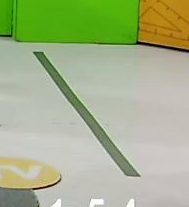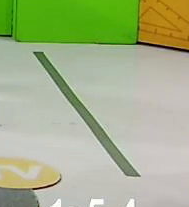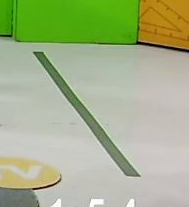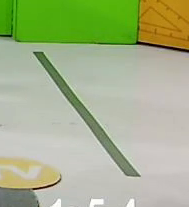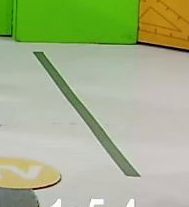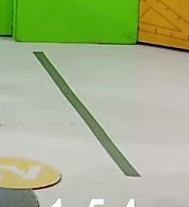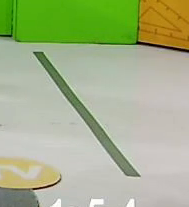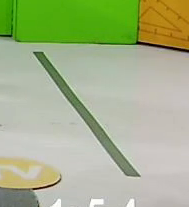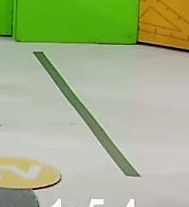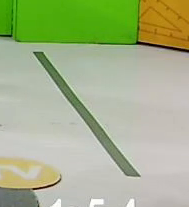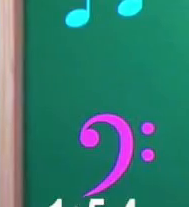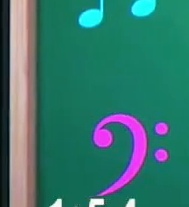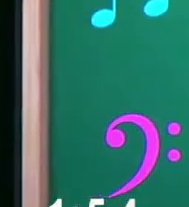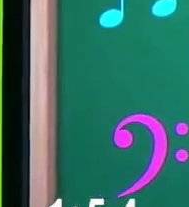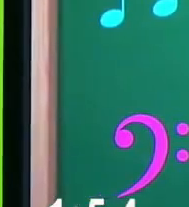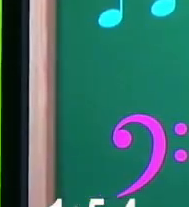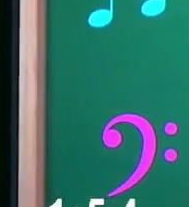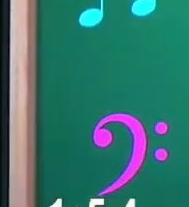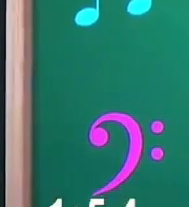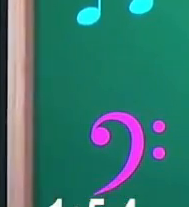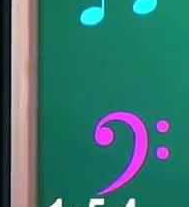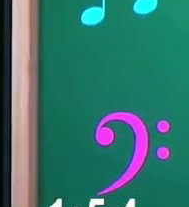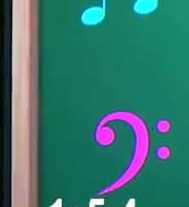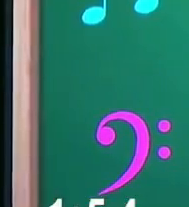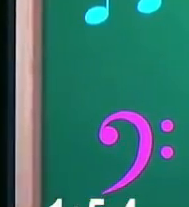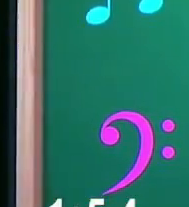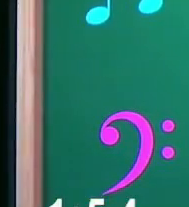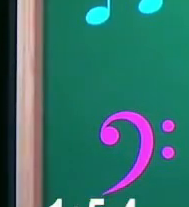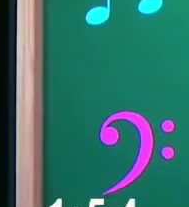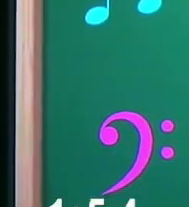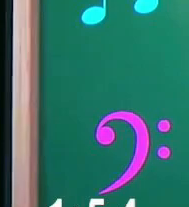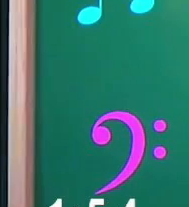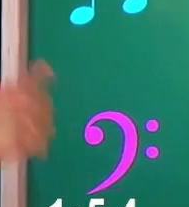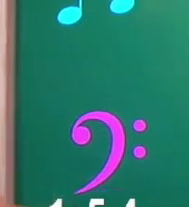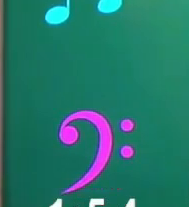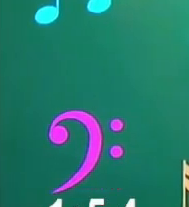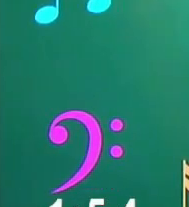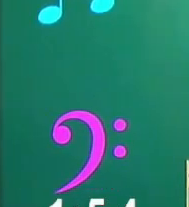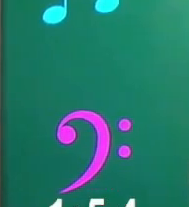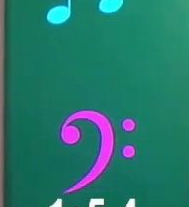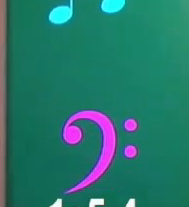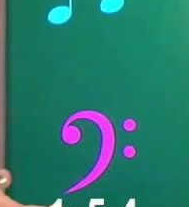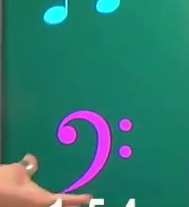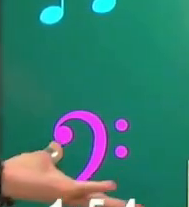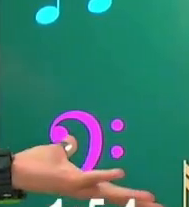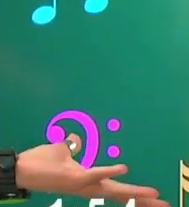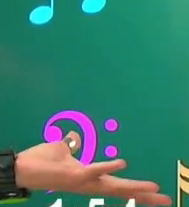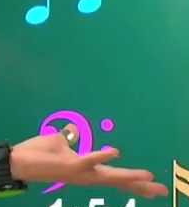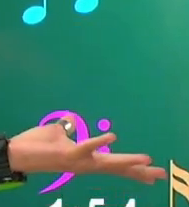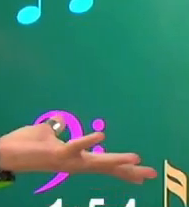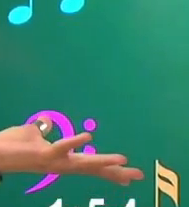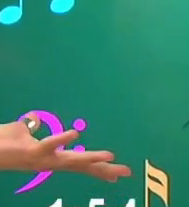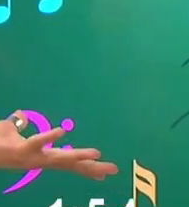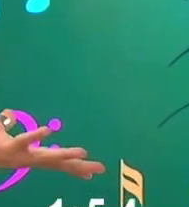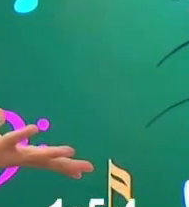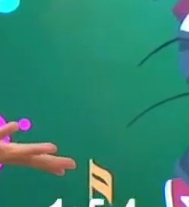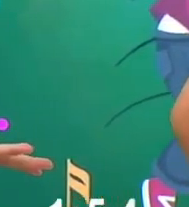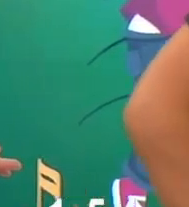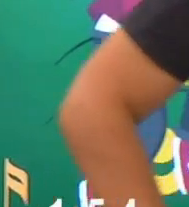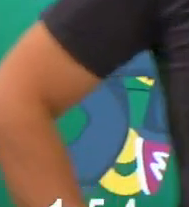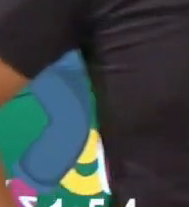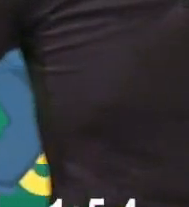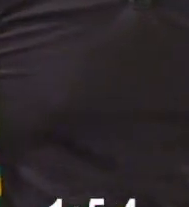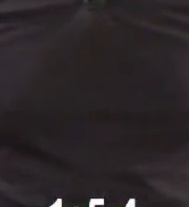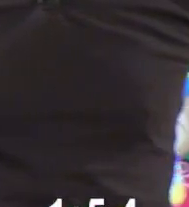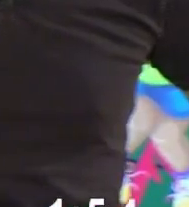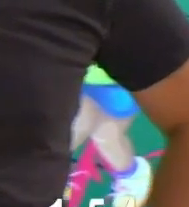pero sentí la música. Escucho la música y como que cada calentamiento puede ser un paso, ¿no cree, maestro? Por supuesto,